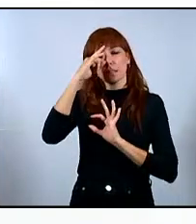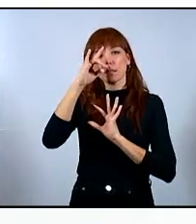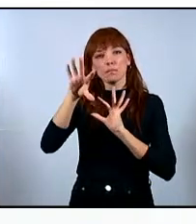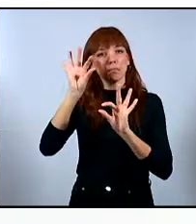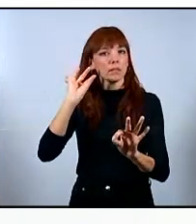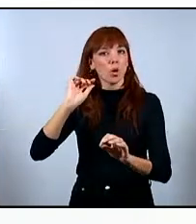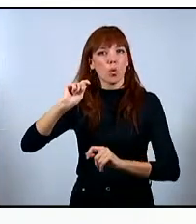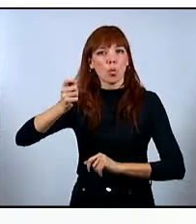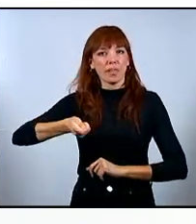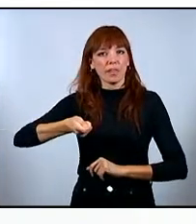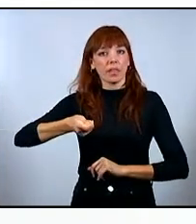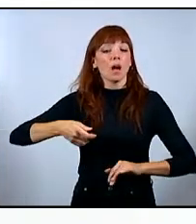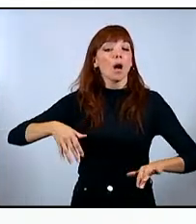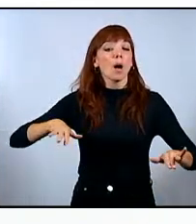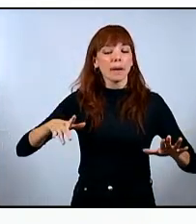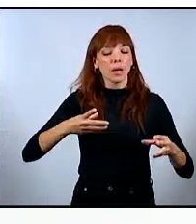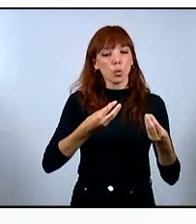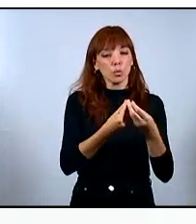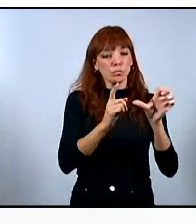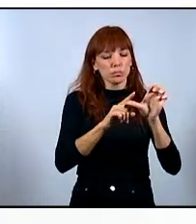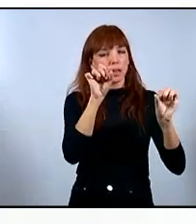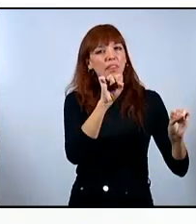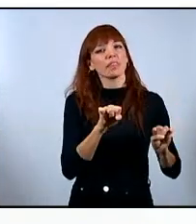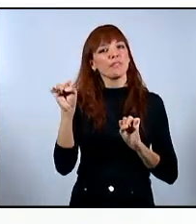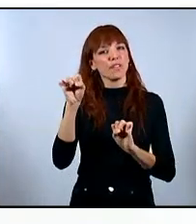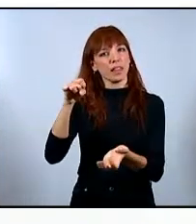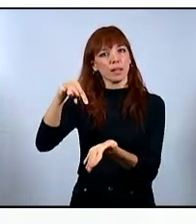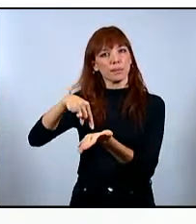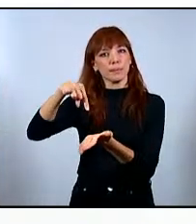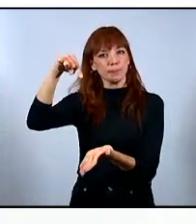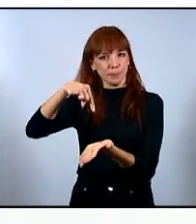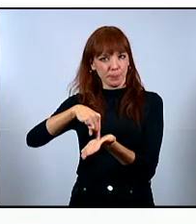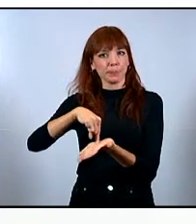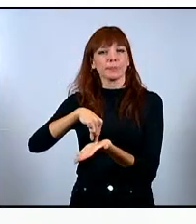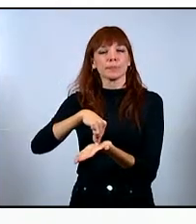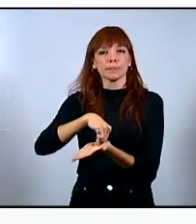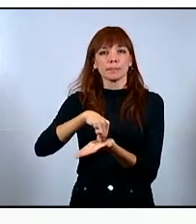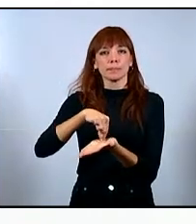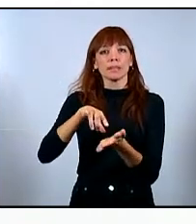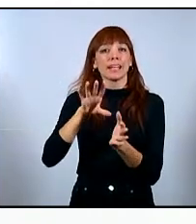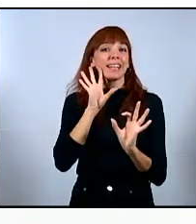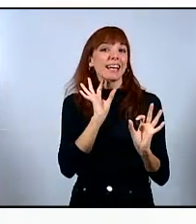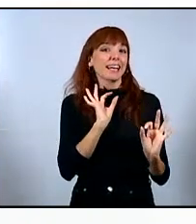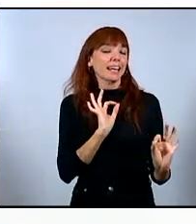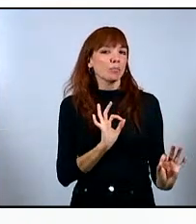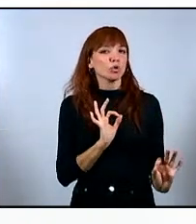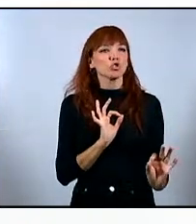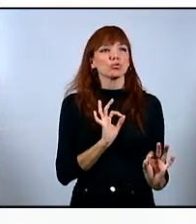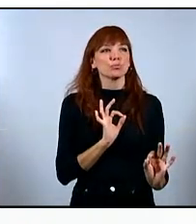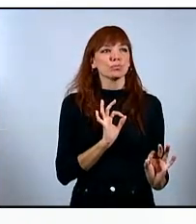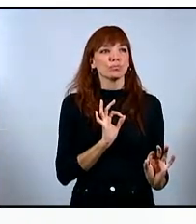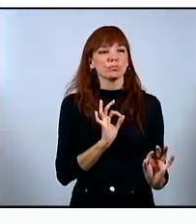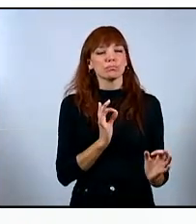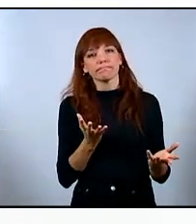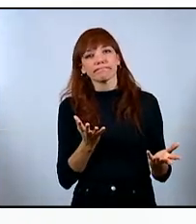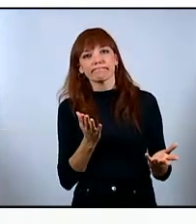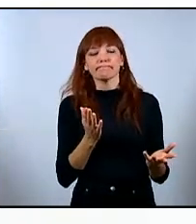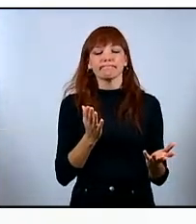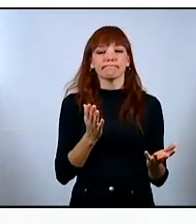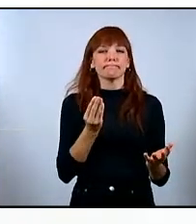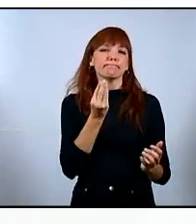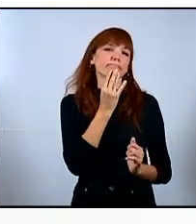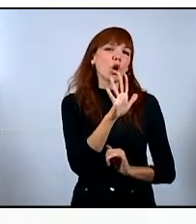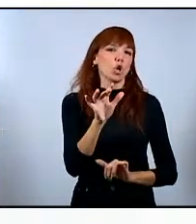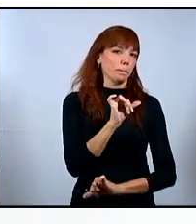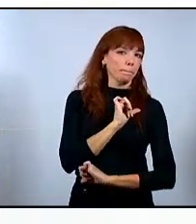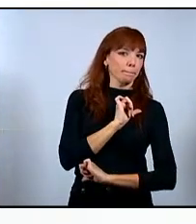judiciales, pero lo que defiende la Junta de Extremadura es que creemos que lo correcto es esperar a